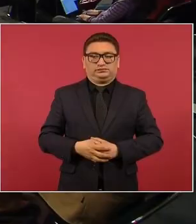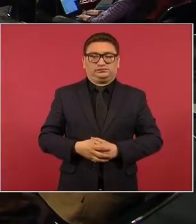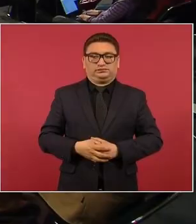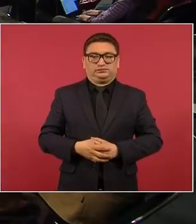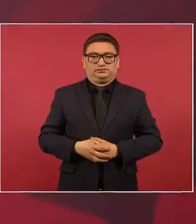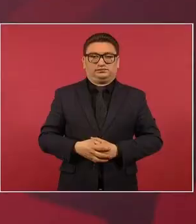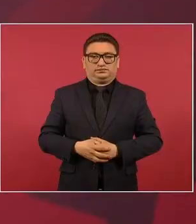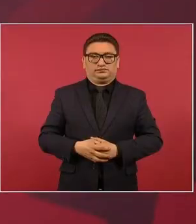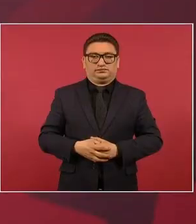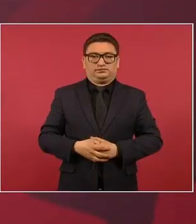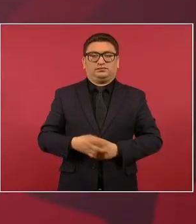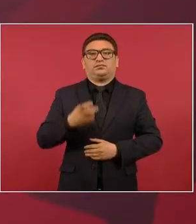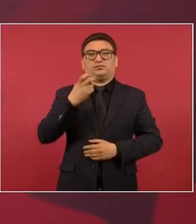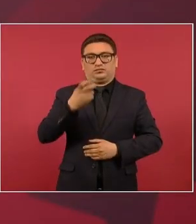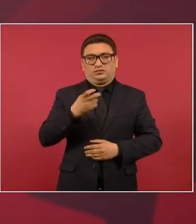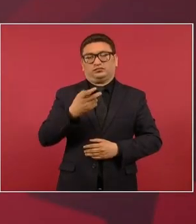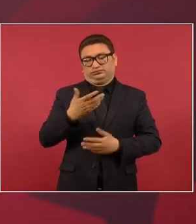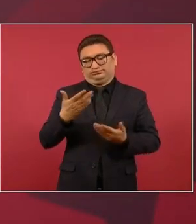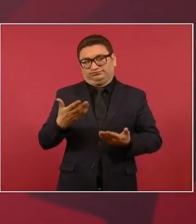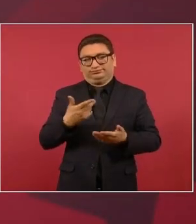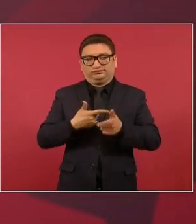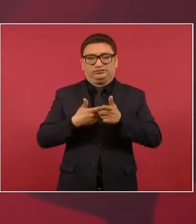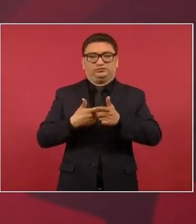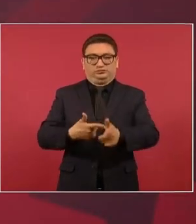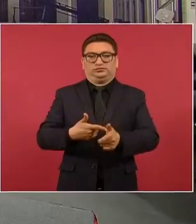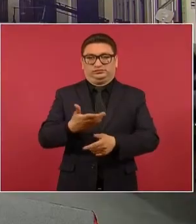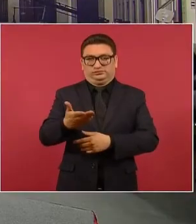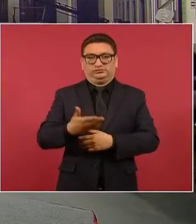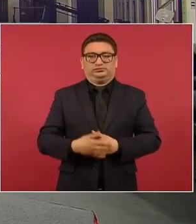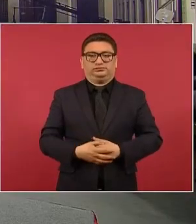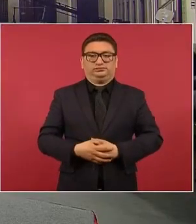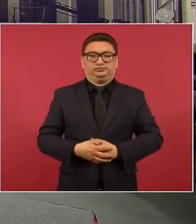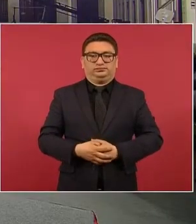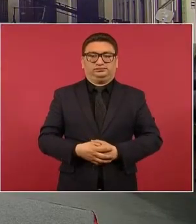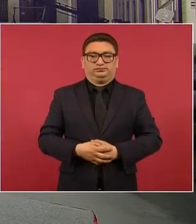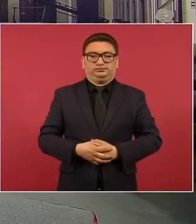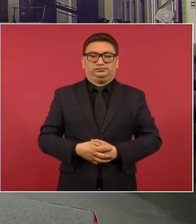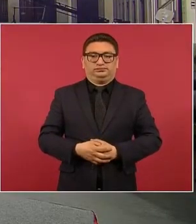Entonces vamos a continuar. A ver.